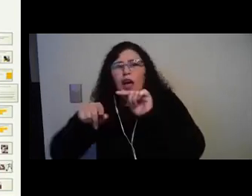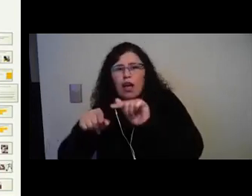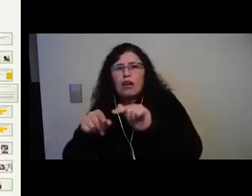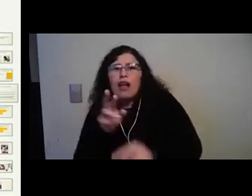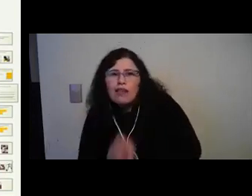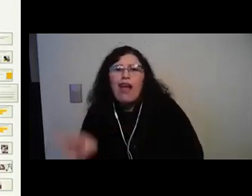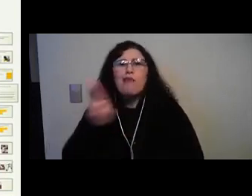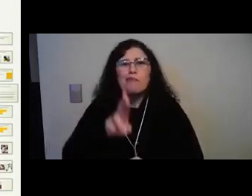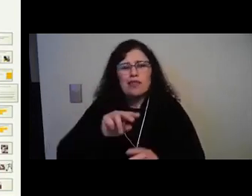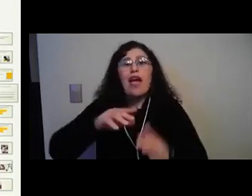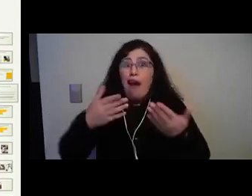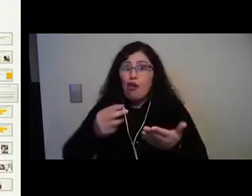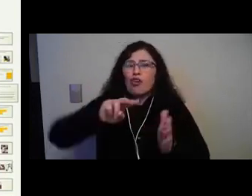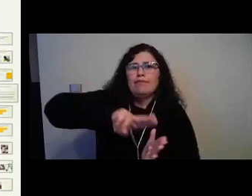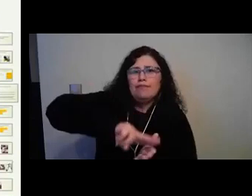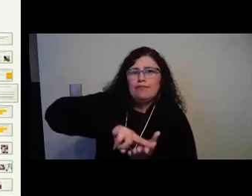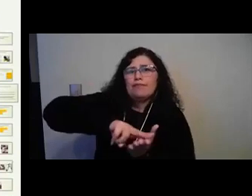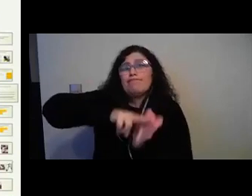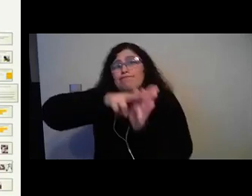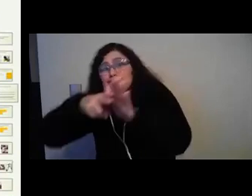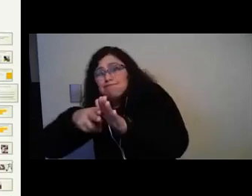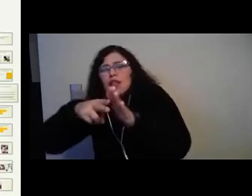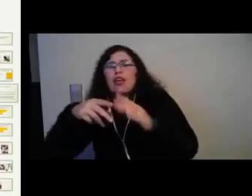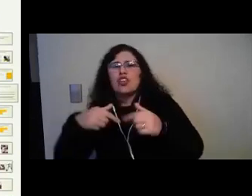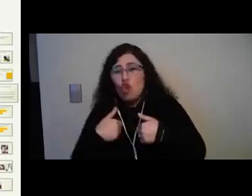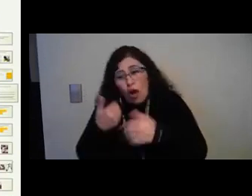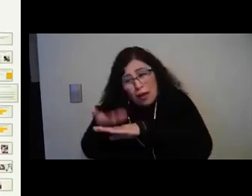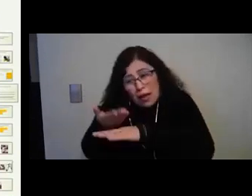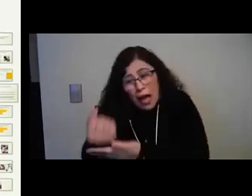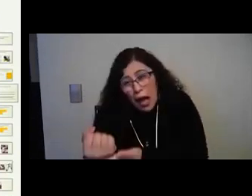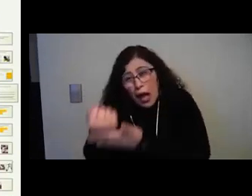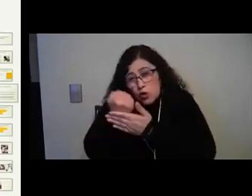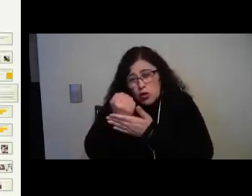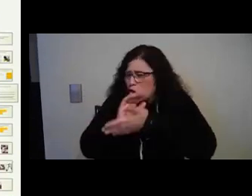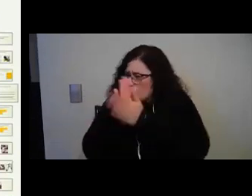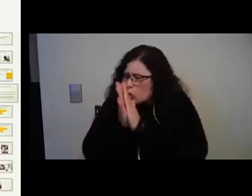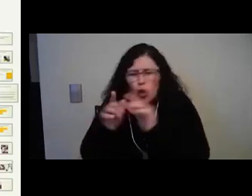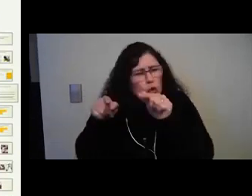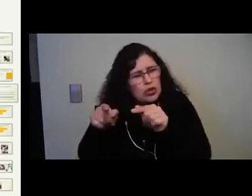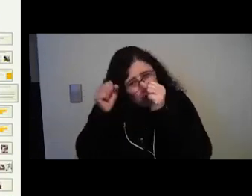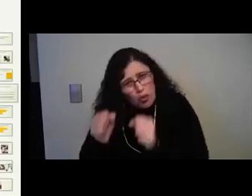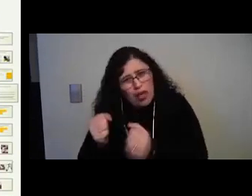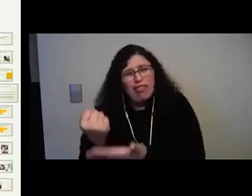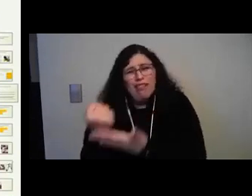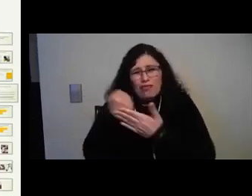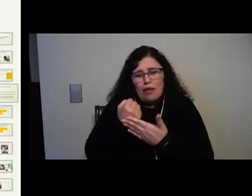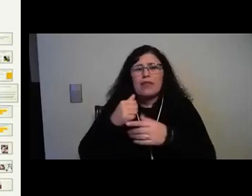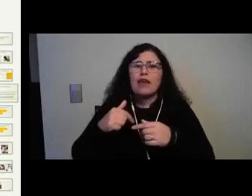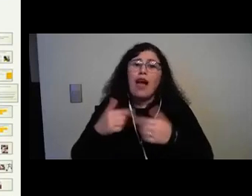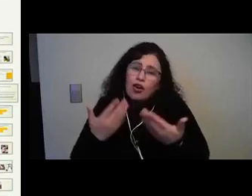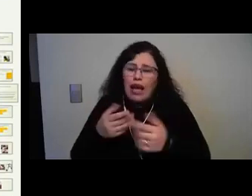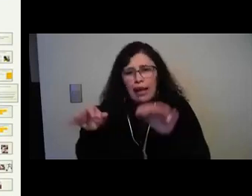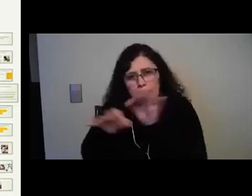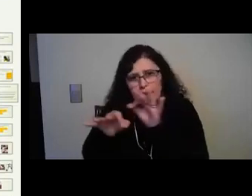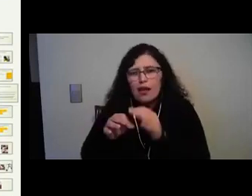verbal, la voy a girar y le va a pedir, usted la ayuda, le dice, ayúdeme todo lo que pueda, ¿ya? Y usted le dice qué